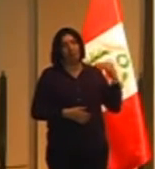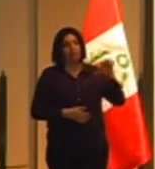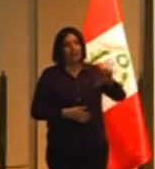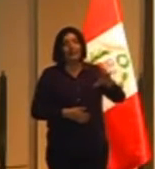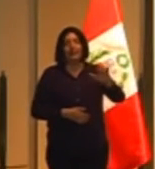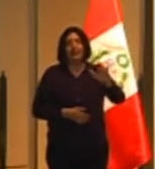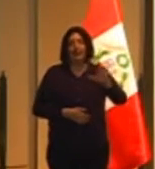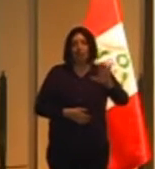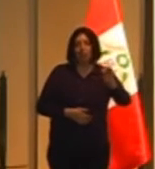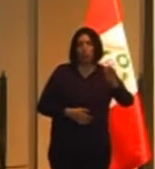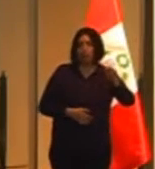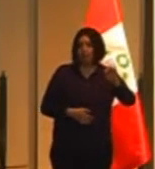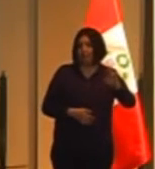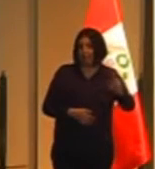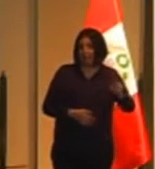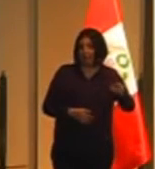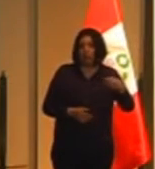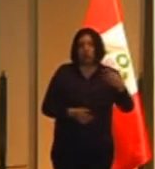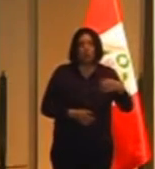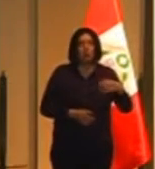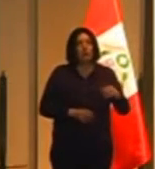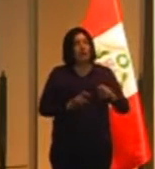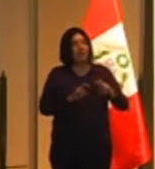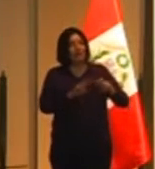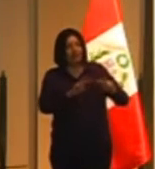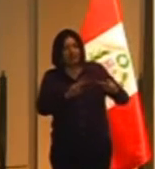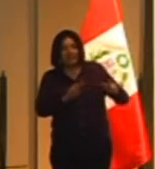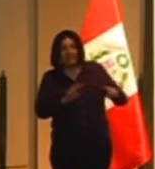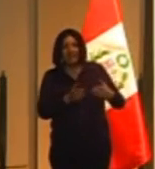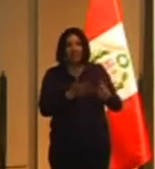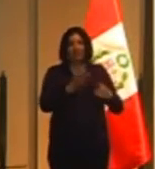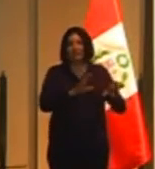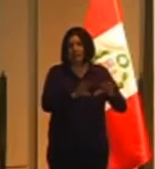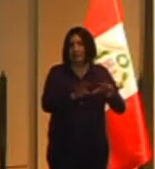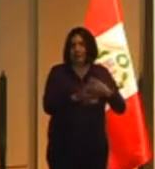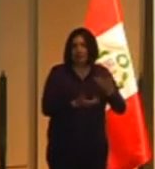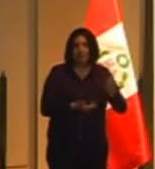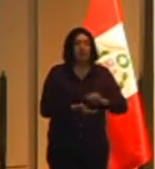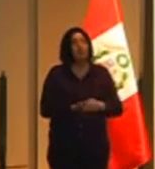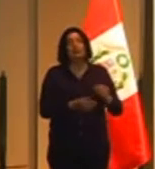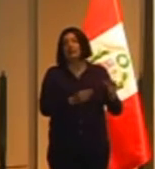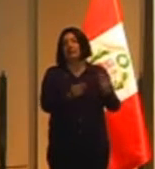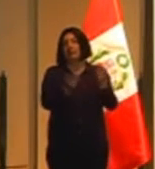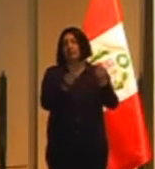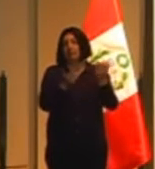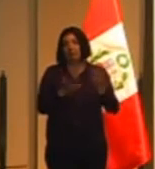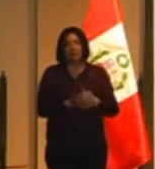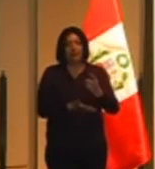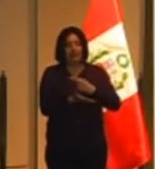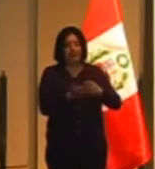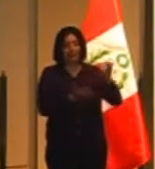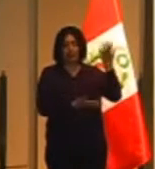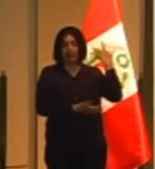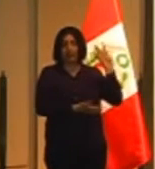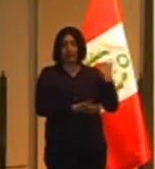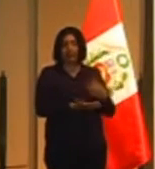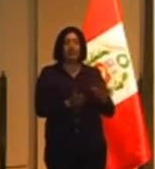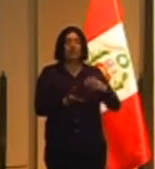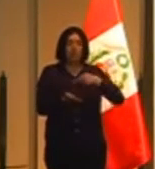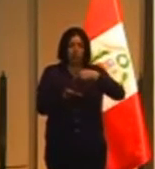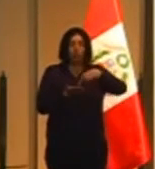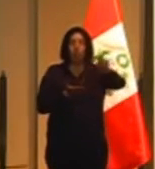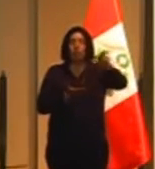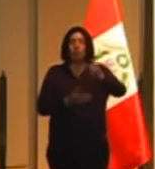el que todavía hay una serie de inspecciones y pericias que se están realizando, muy rápidamente, la semana pasada hemos sacado la ordenanza